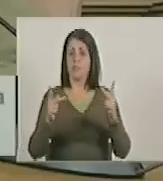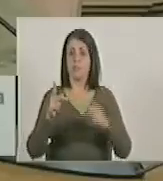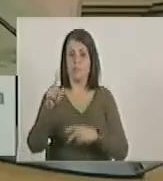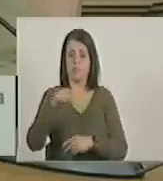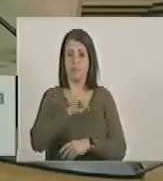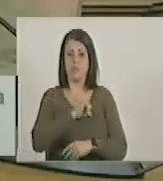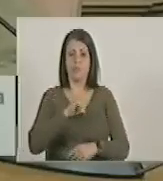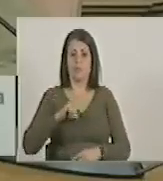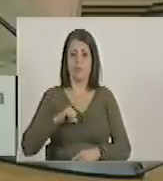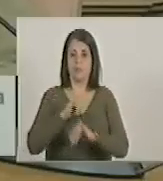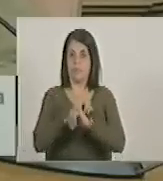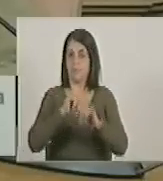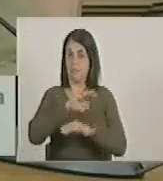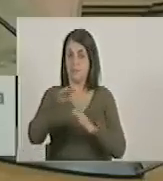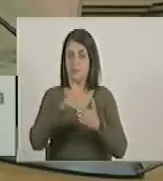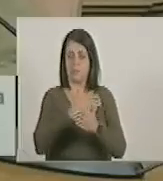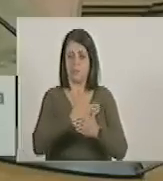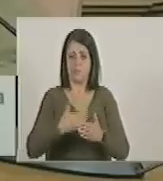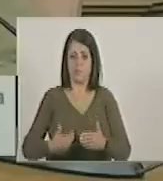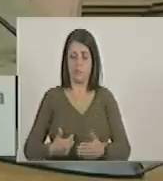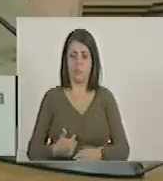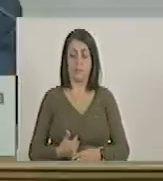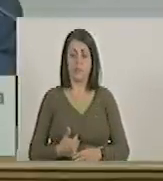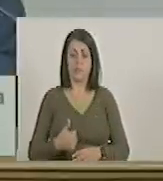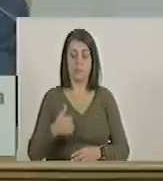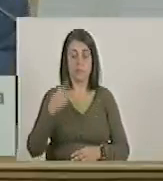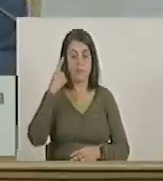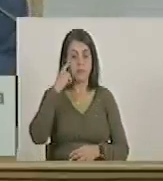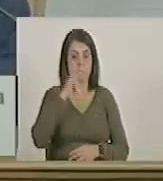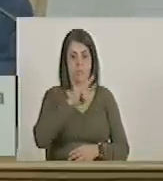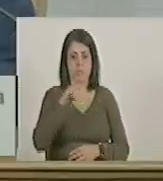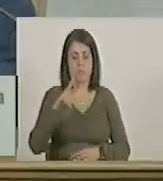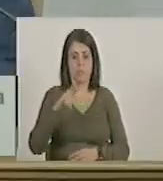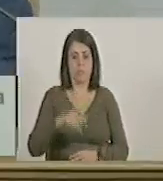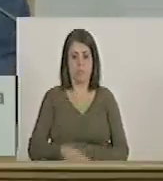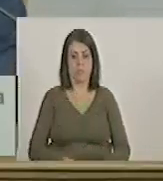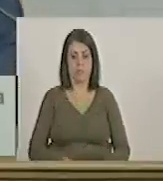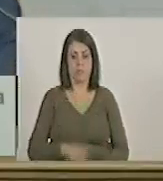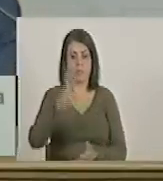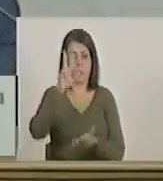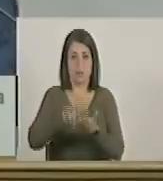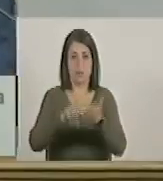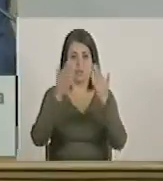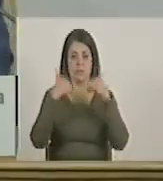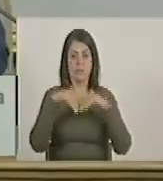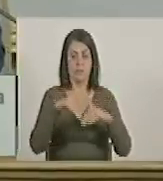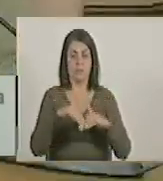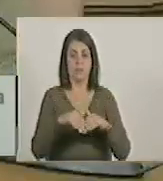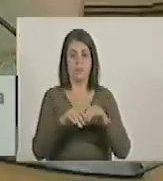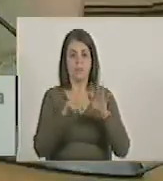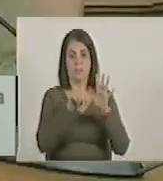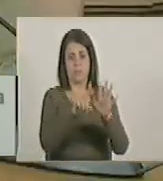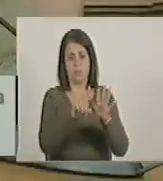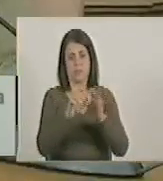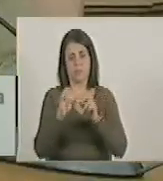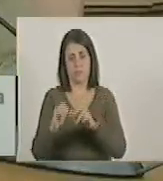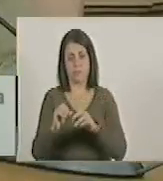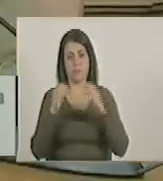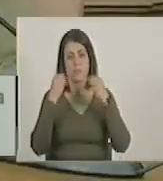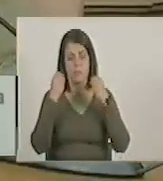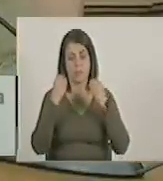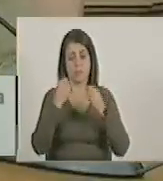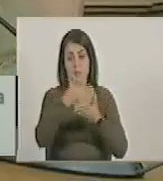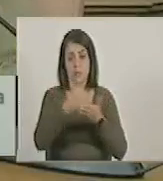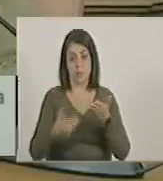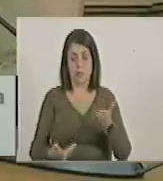y privado. Es todo, ciudadano vicepresidente. En consideración. Aprobado. Siguiente. 60º. Se propone aprobar